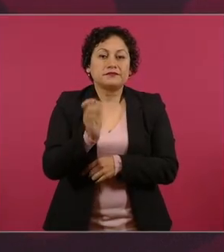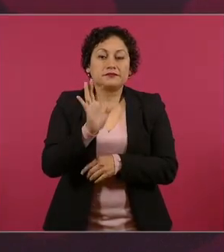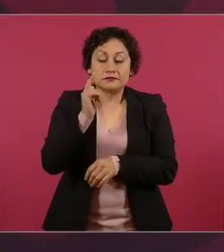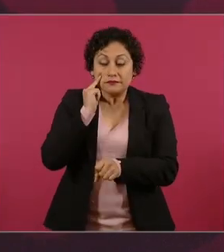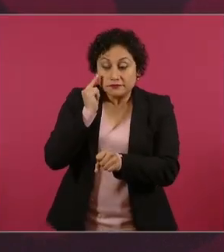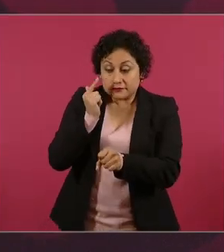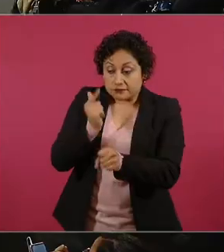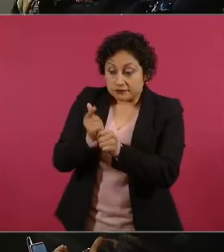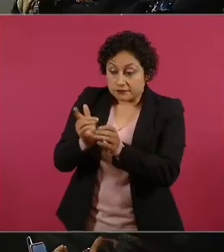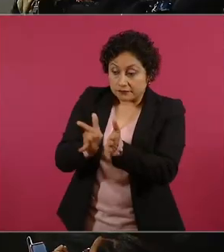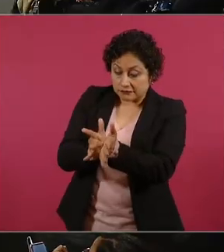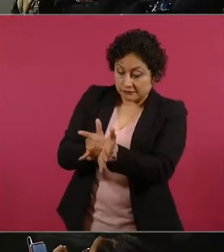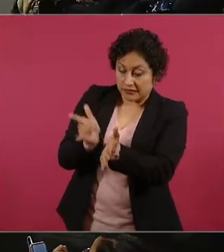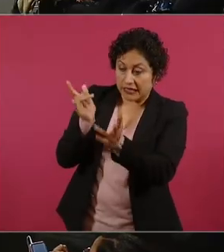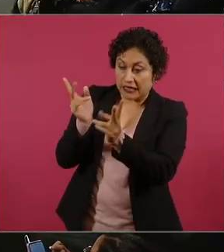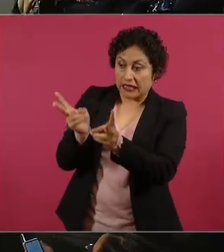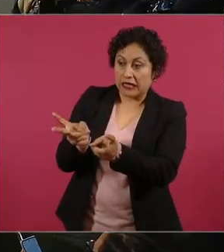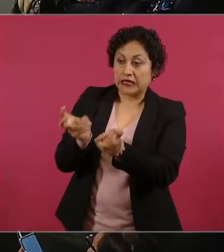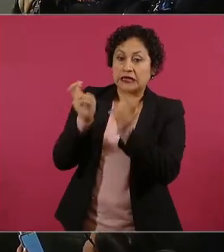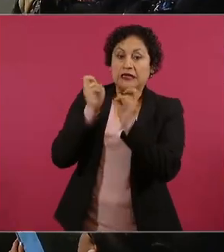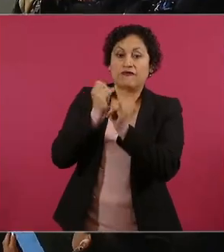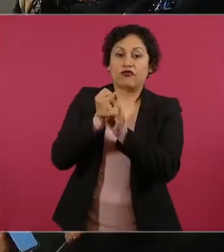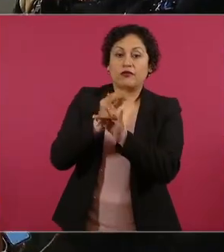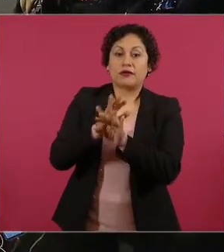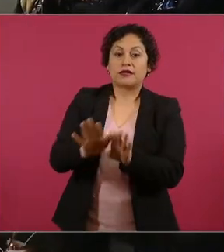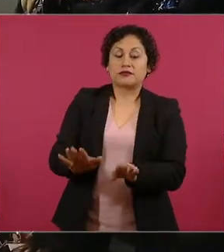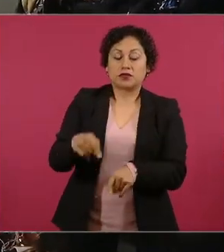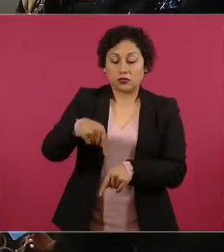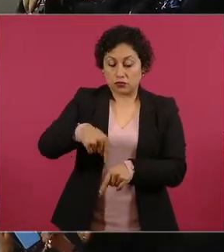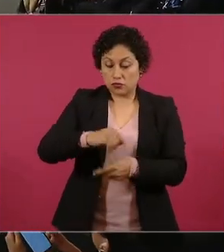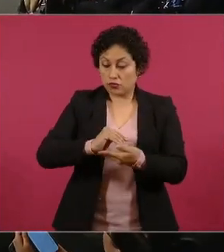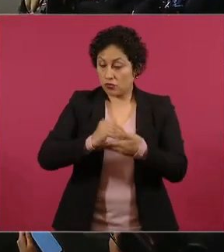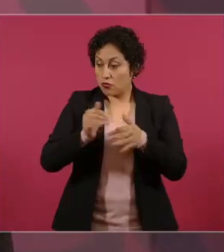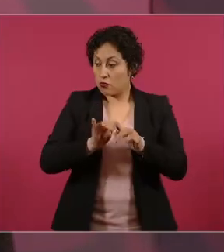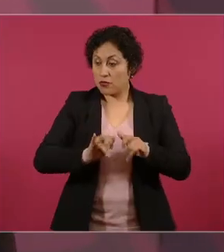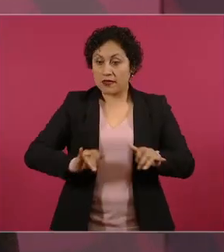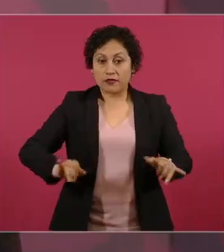las computadoras de la mañanera, ya se llevaron,